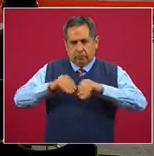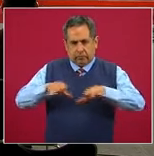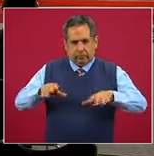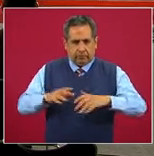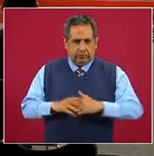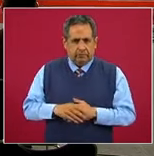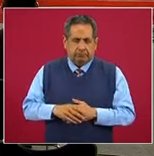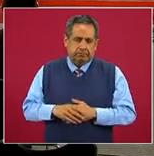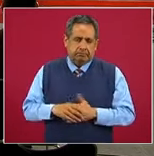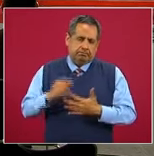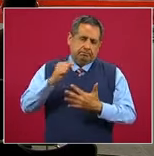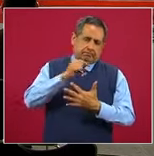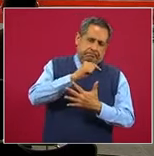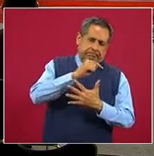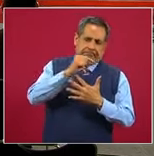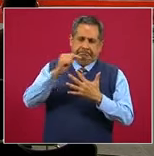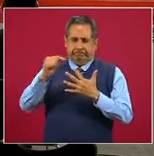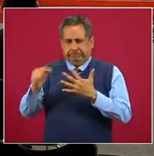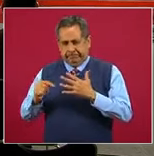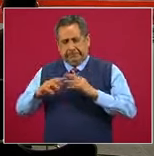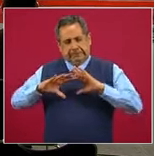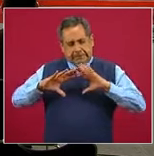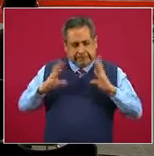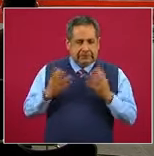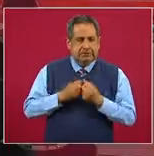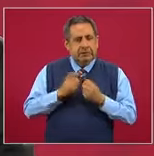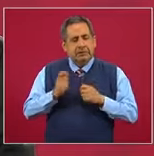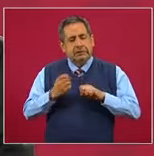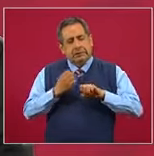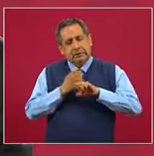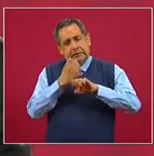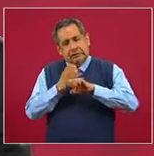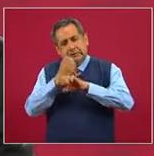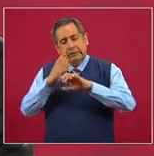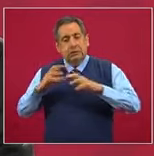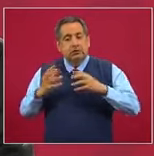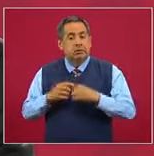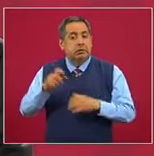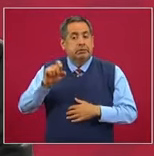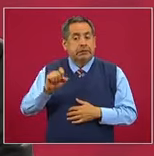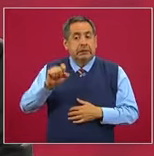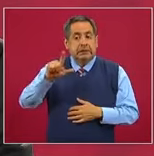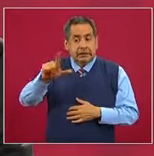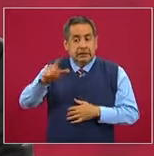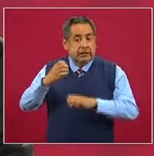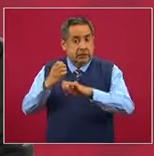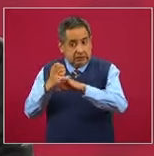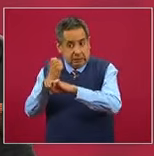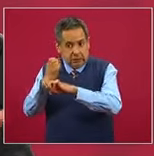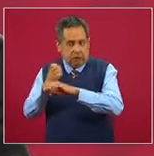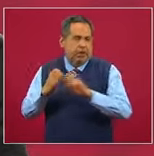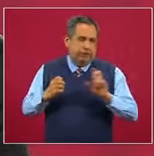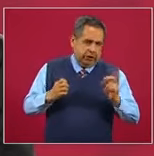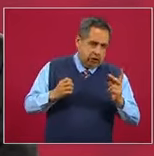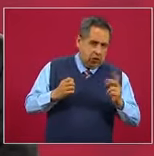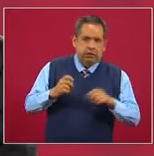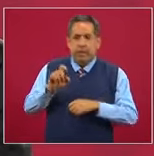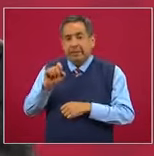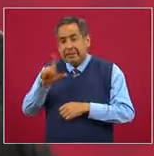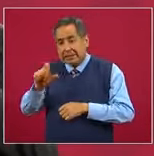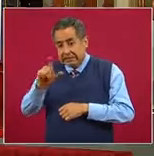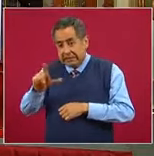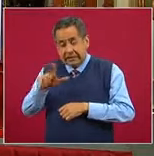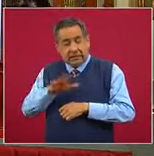forma panorámica con los detalles estatales cómo 27 de las 32 entidades federativas, lo mostramos